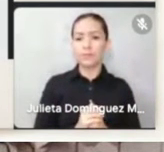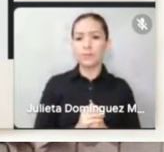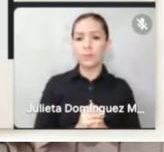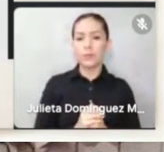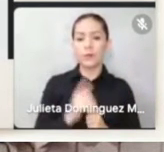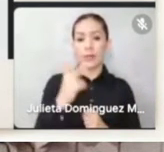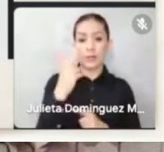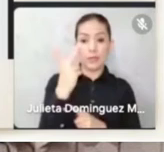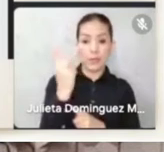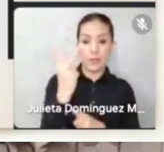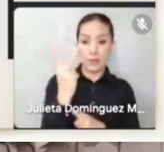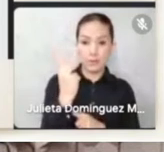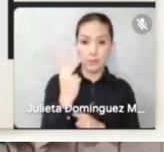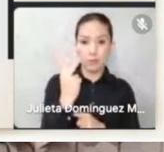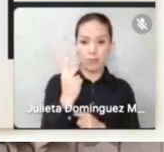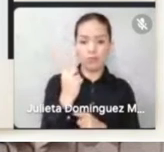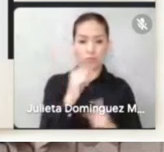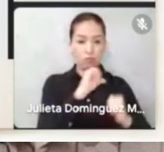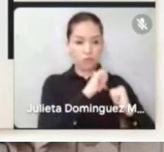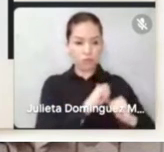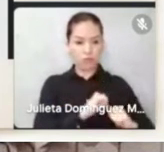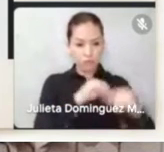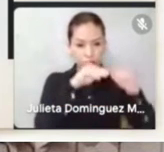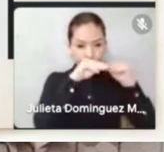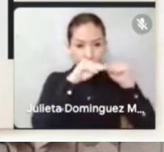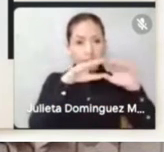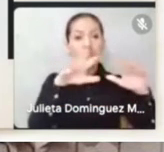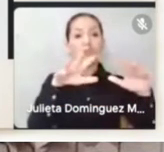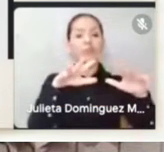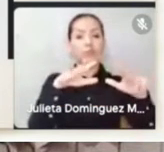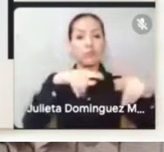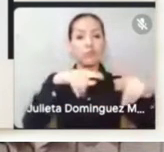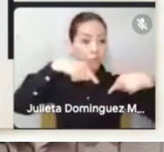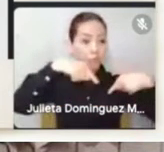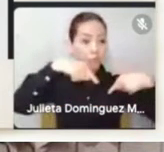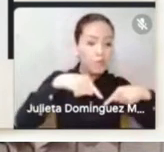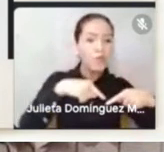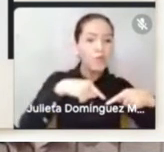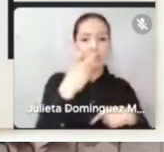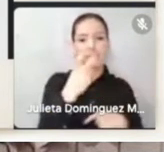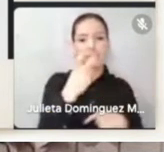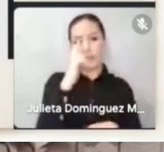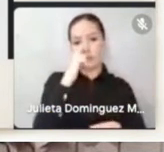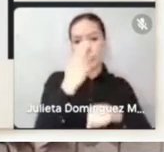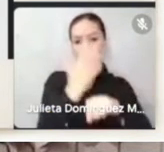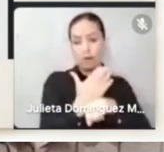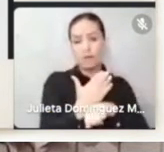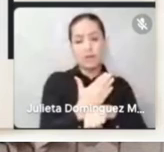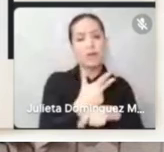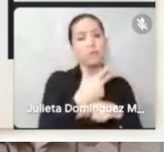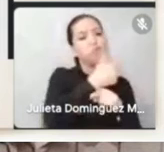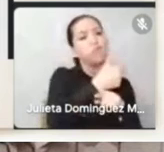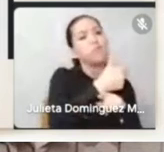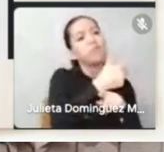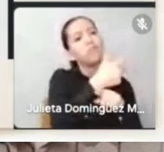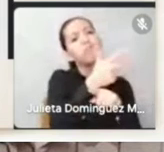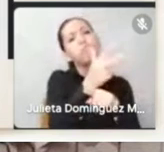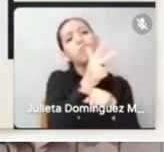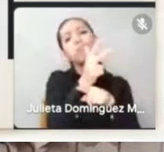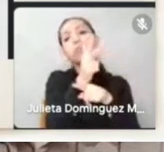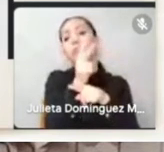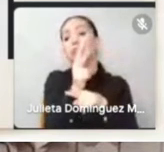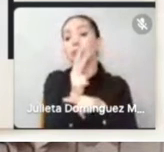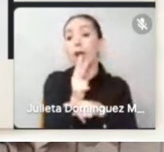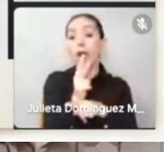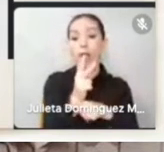empresa televisora encargada de la transmisión del partido de fútbol, la cual no solo enfocó al aludido ciudadano, sino a un